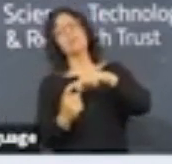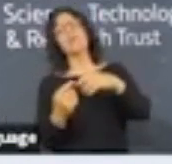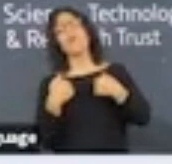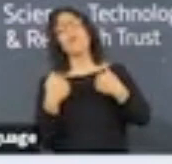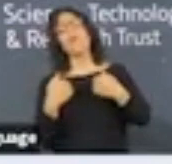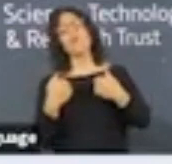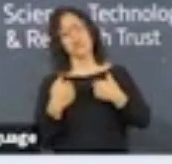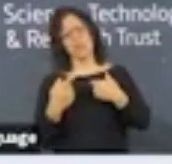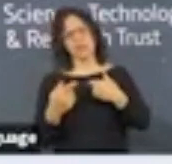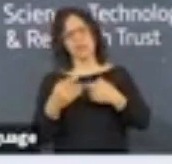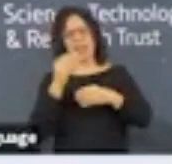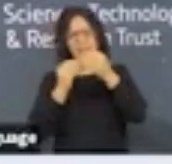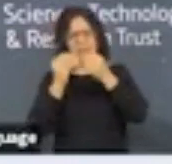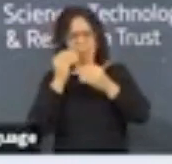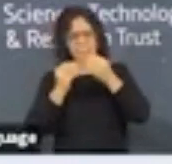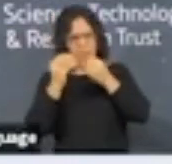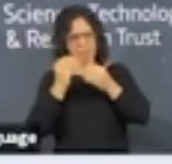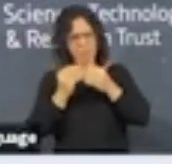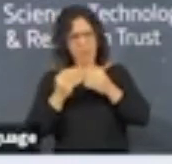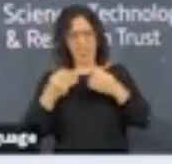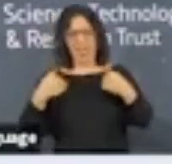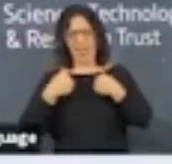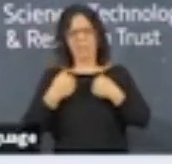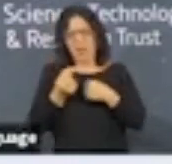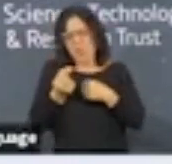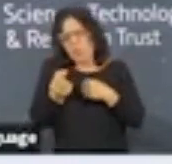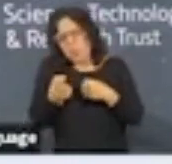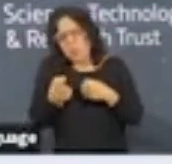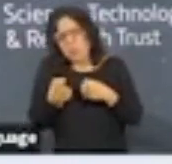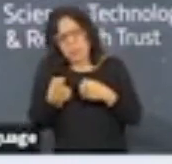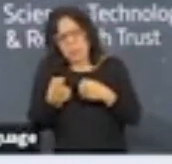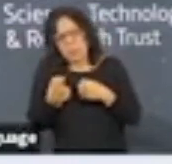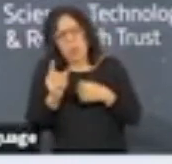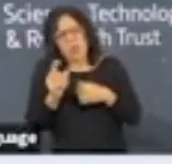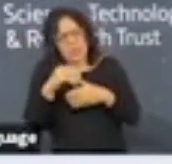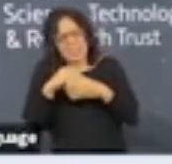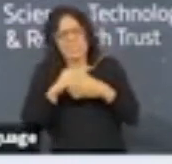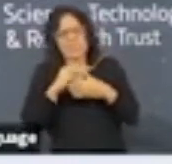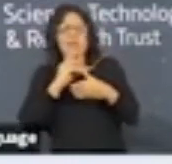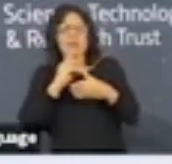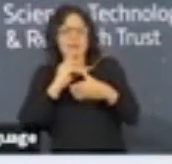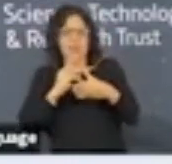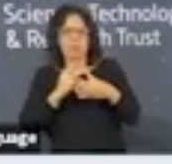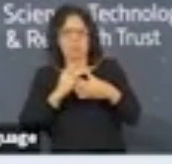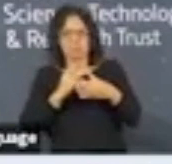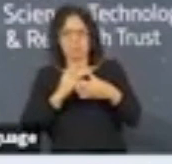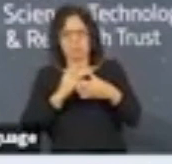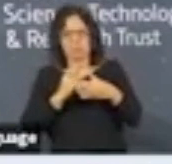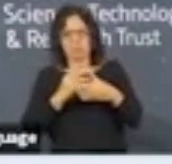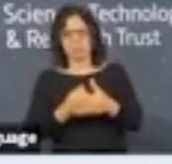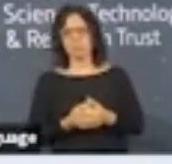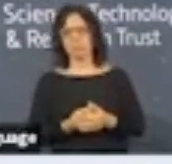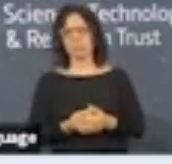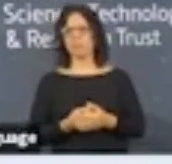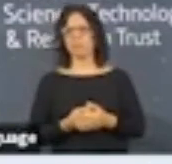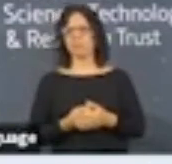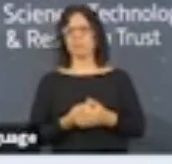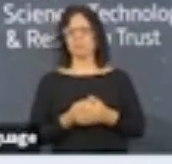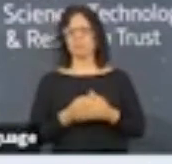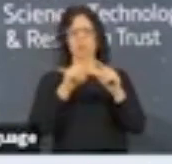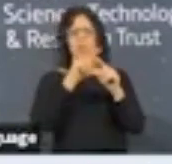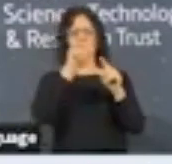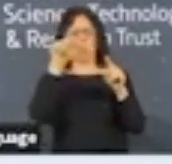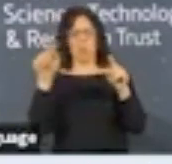orgánica y de microorganismos que se encuentran en los recipientes con agua Al cabo de unos